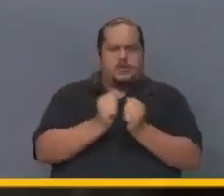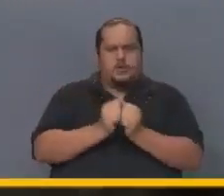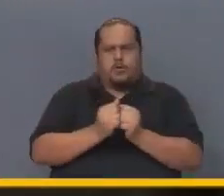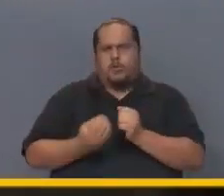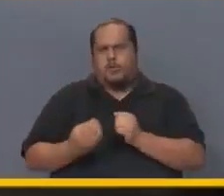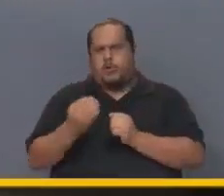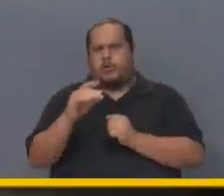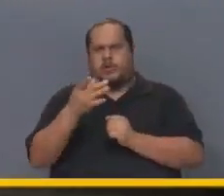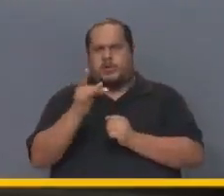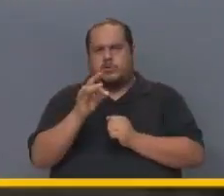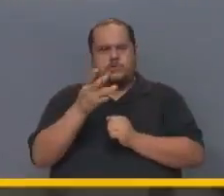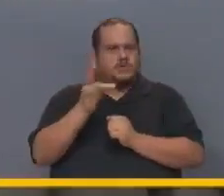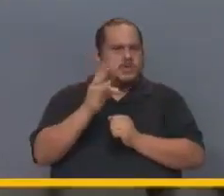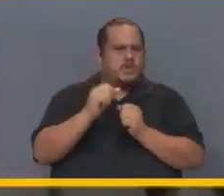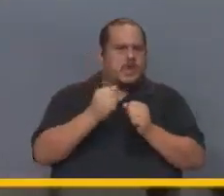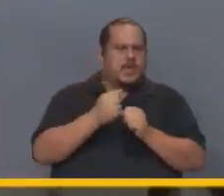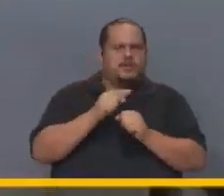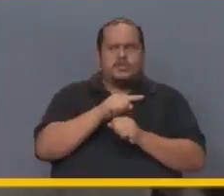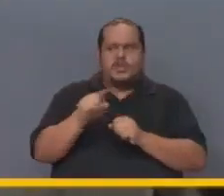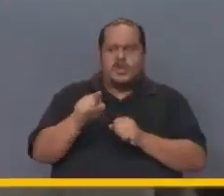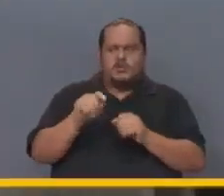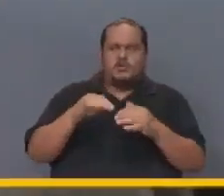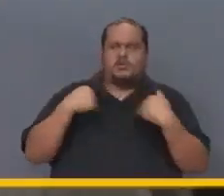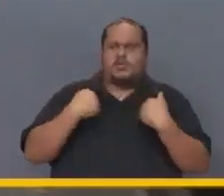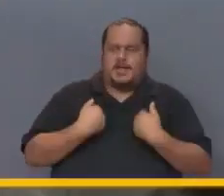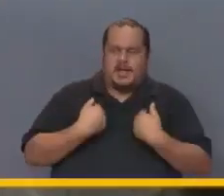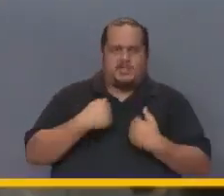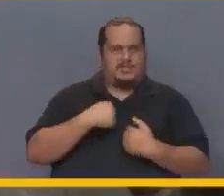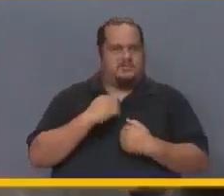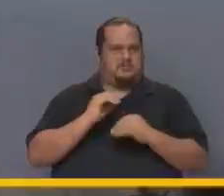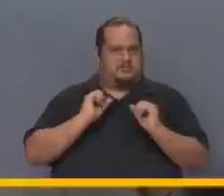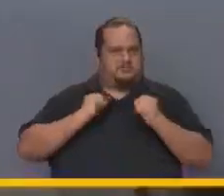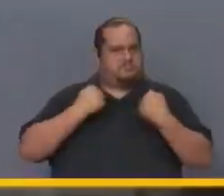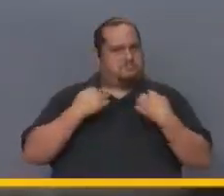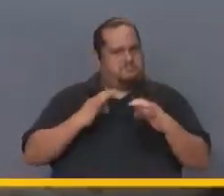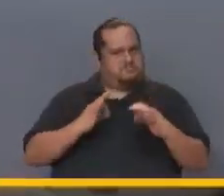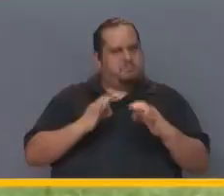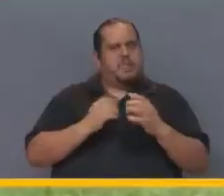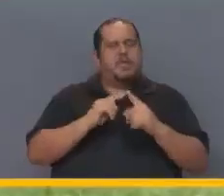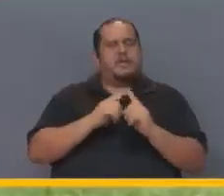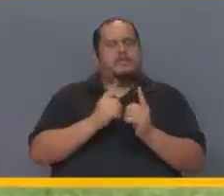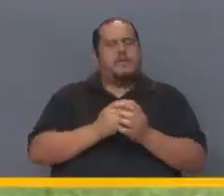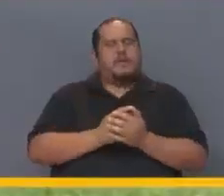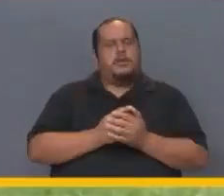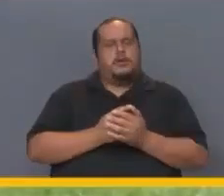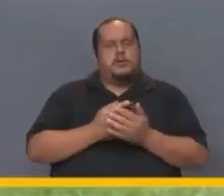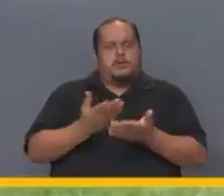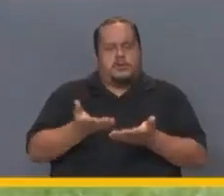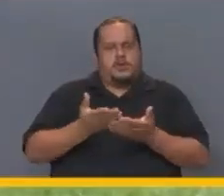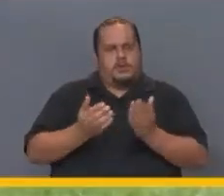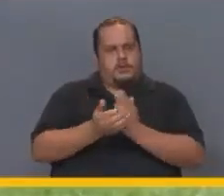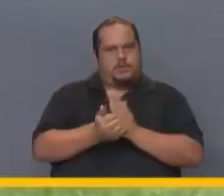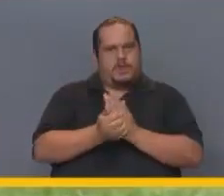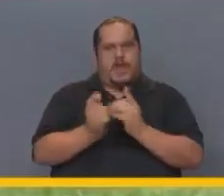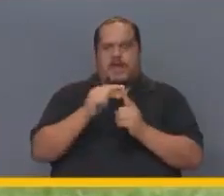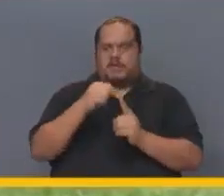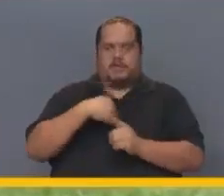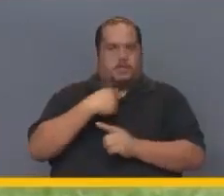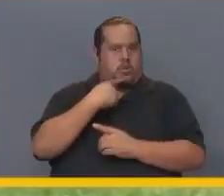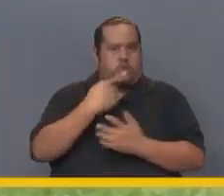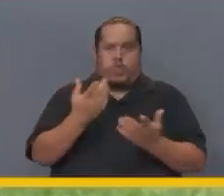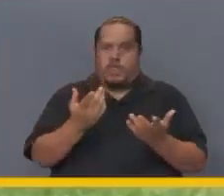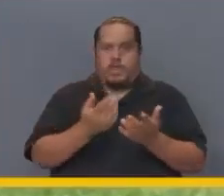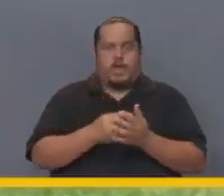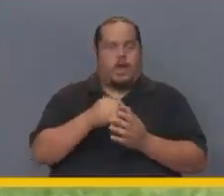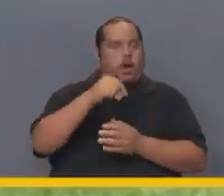que se cansan primero ellos que yo. Y en la medida que el físico, la condición y el rendimiento principalmente me dé, será hasta que Dios diga. Yo no digo